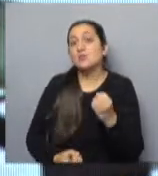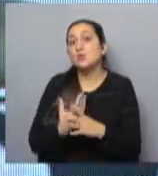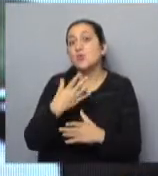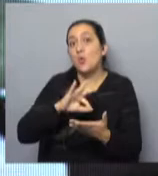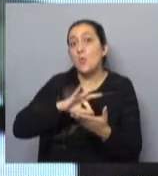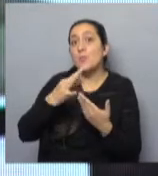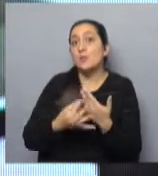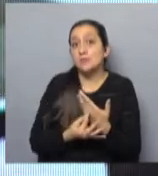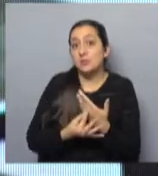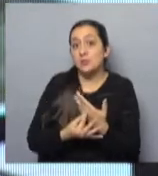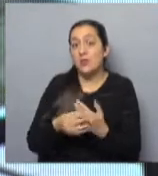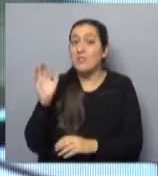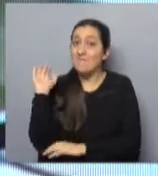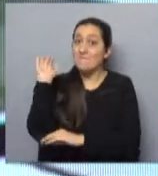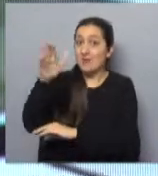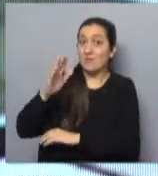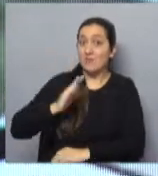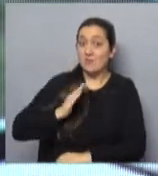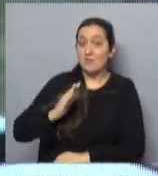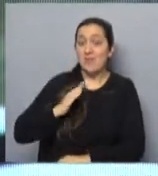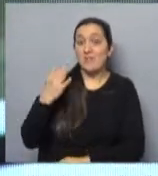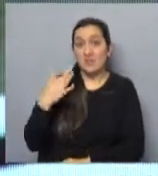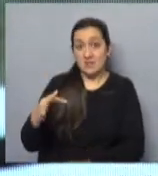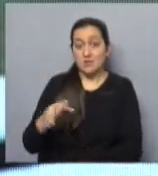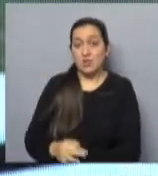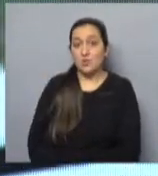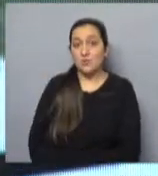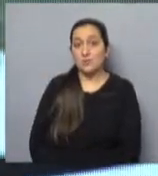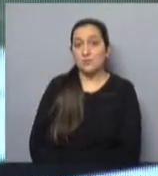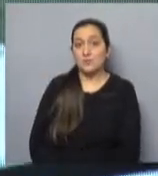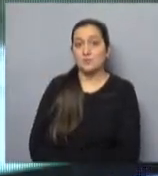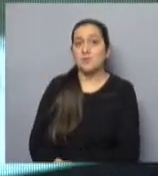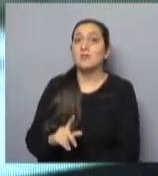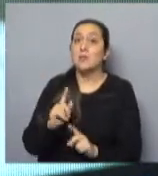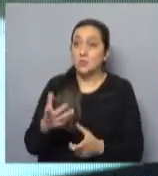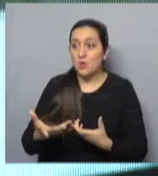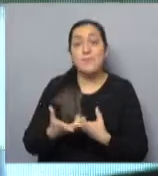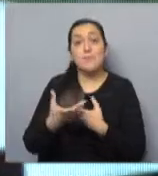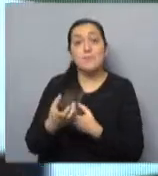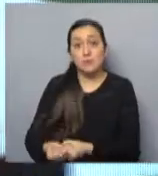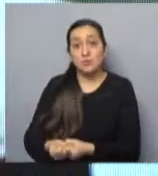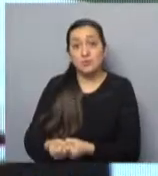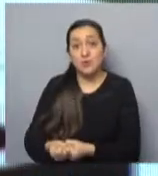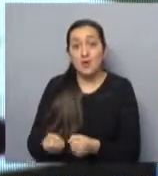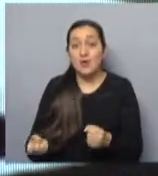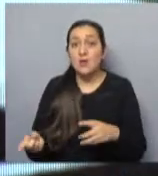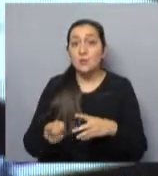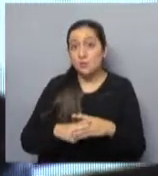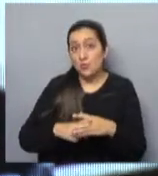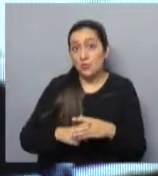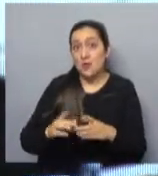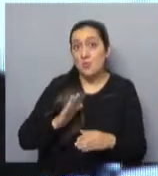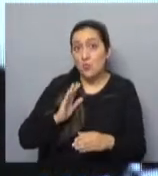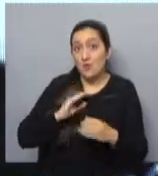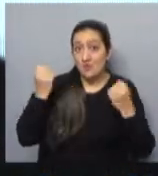proyecto de vázquez femenino en la federación y un apoyo también a la inclusión de la mujer en el